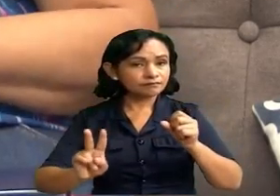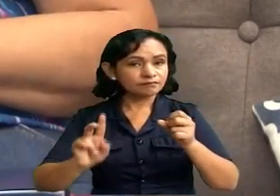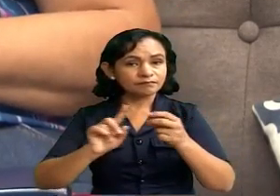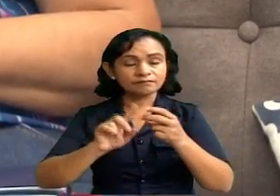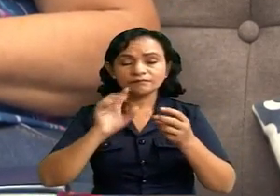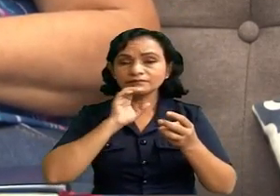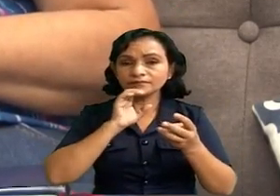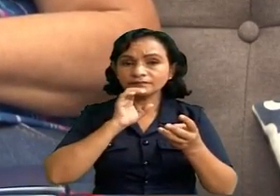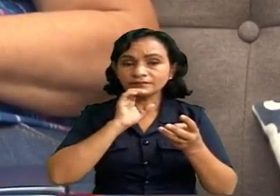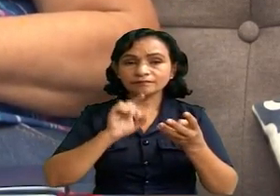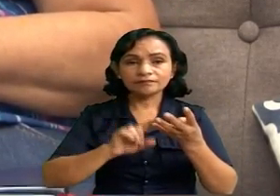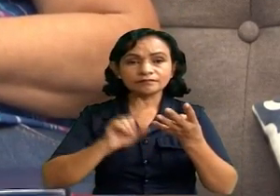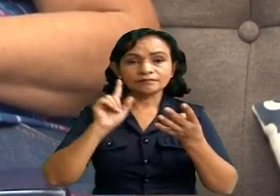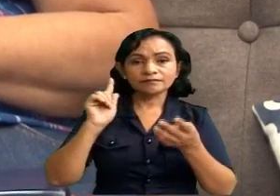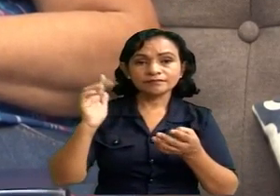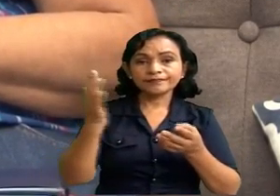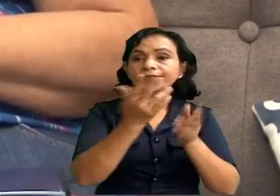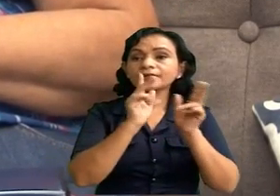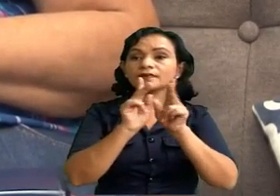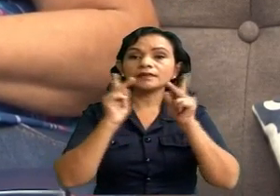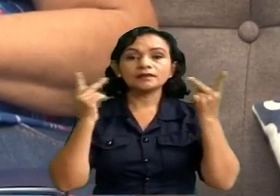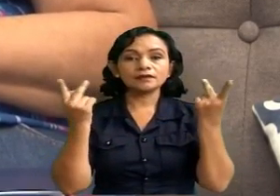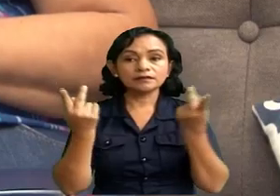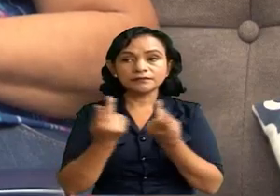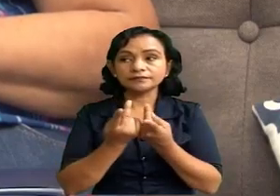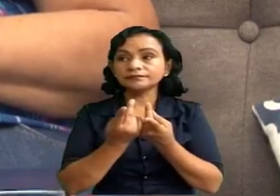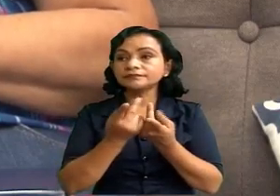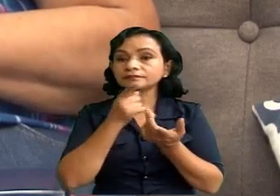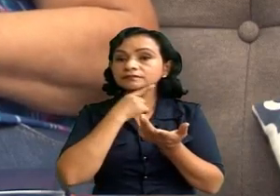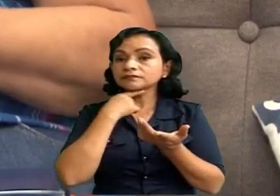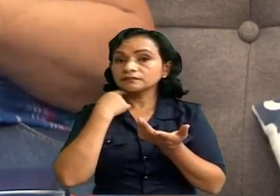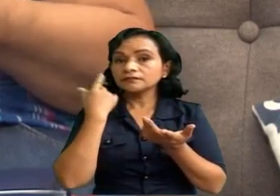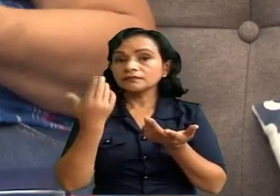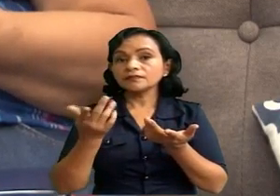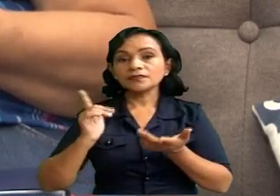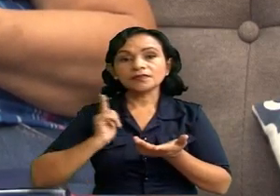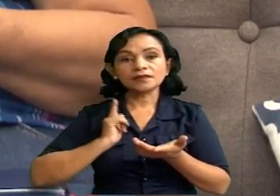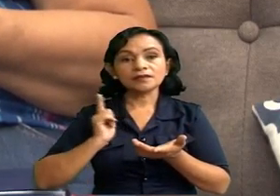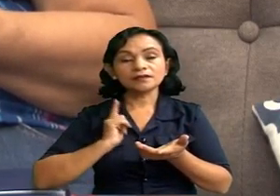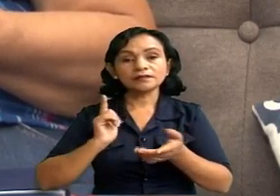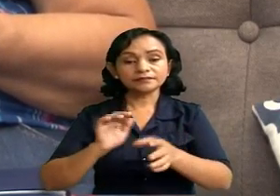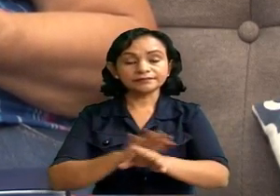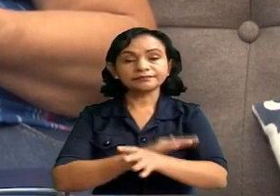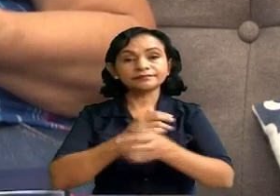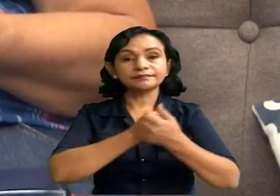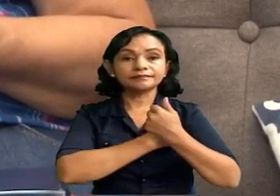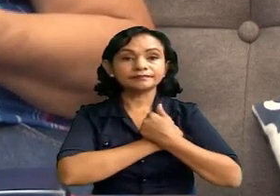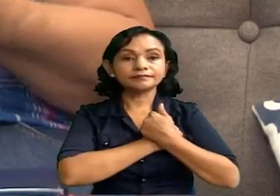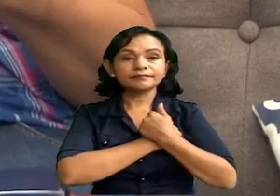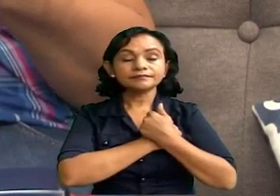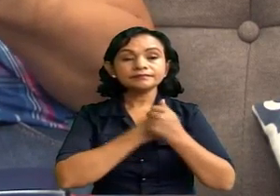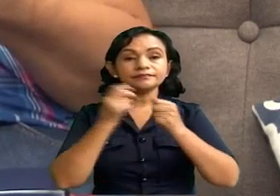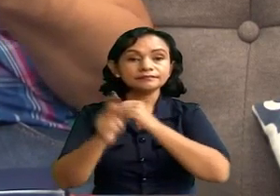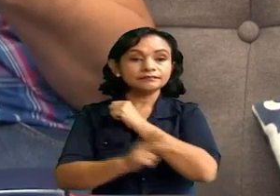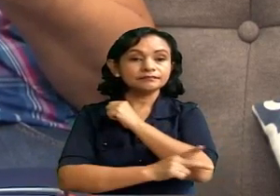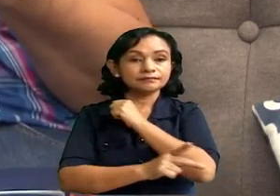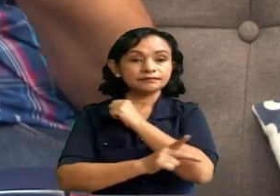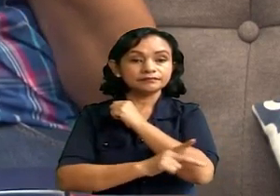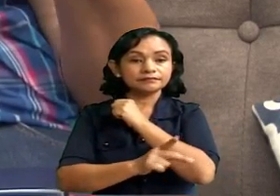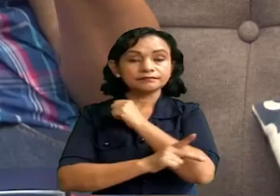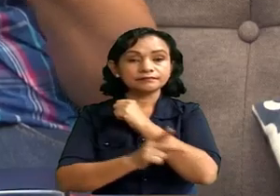el cubano y en todos los pueblos del mundo, porque realmente te llena de amor hacia esa patria que